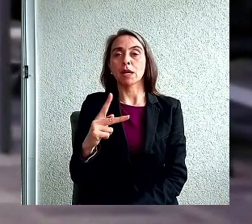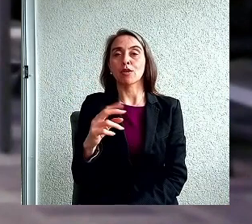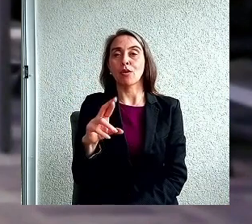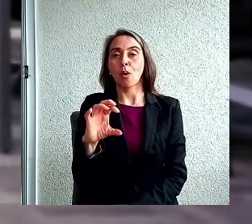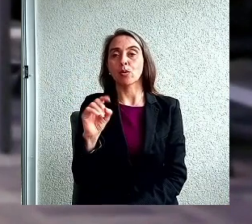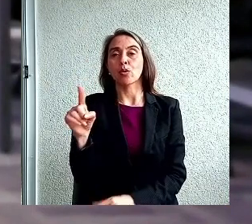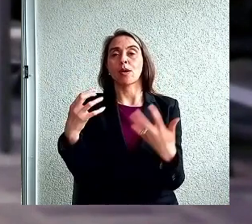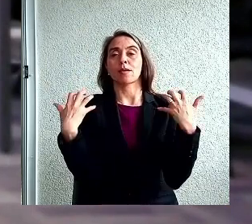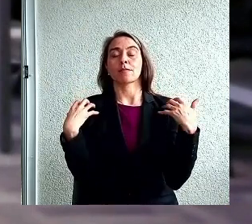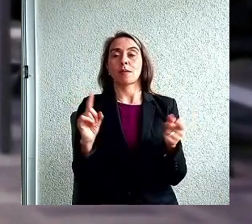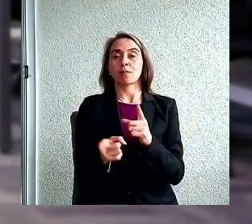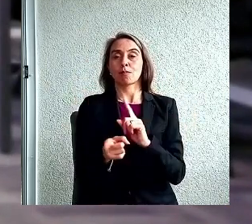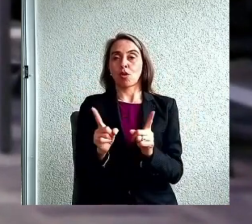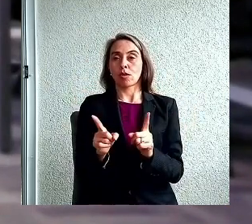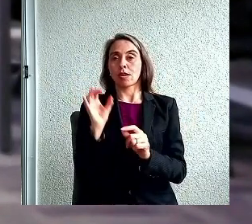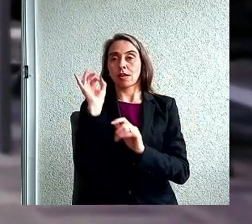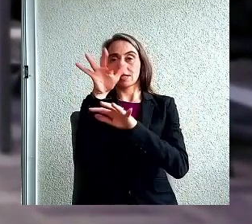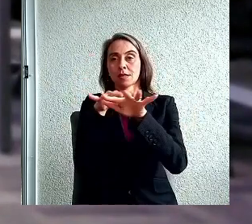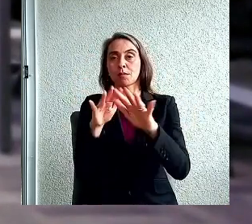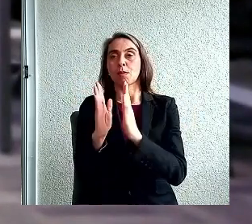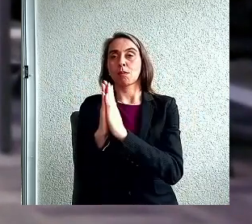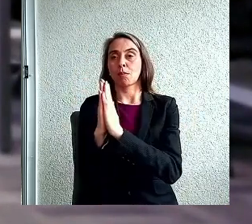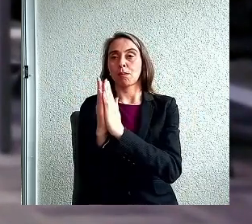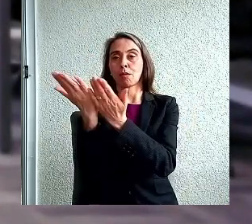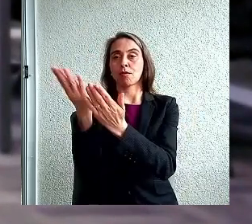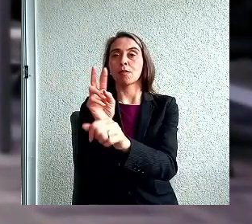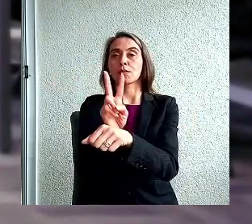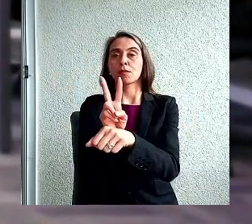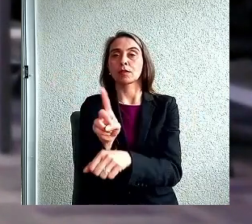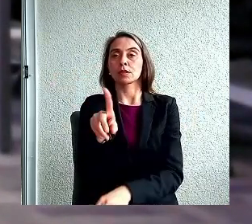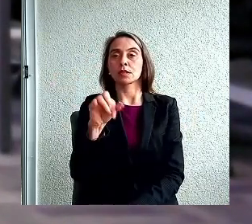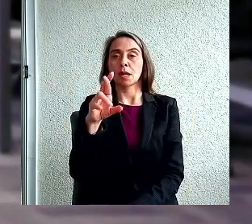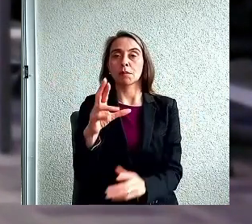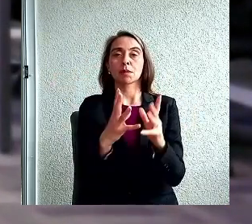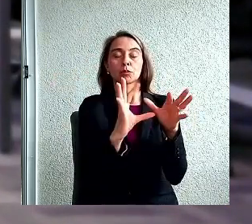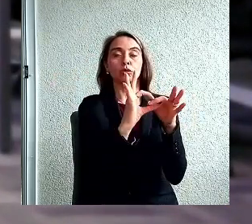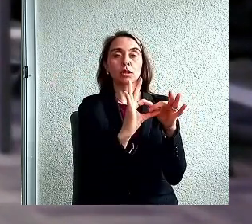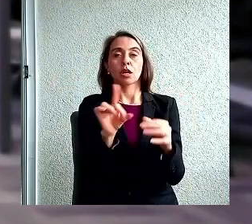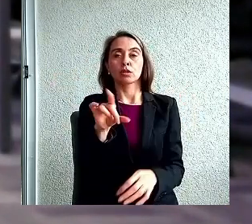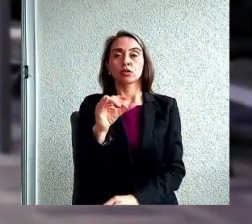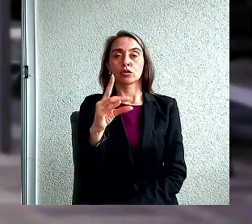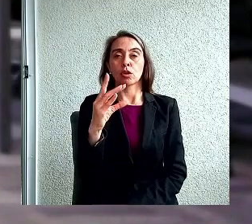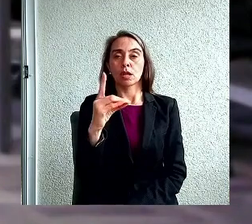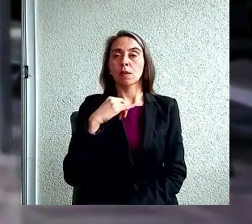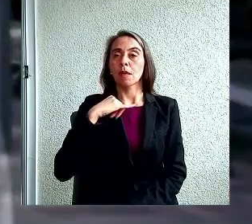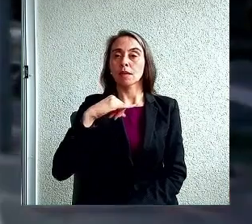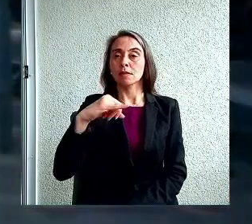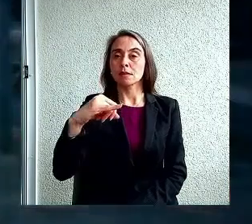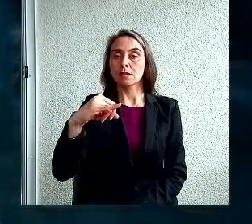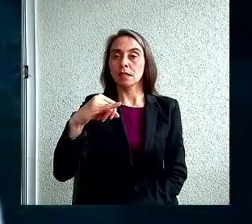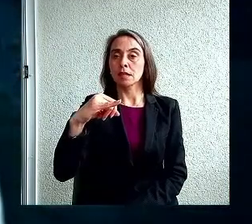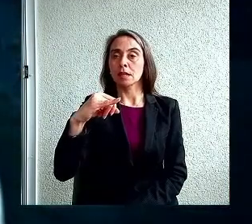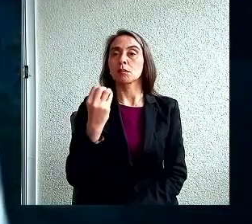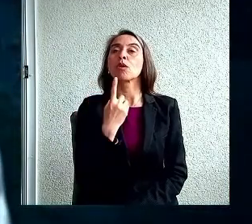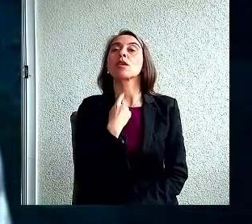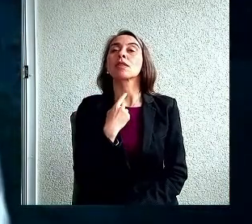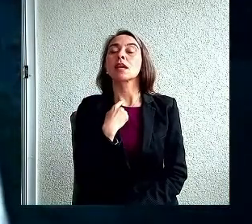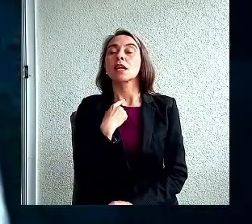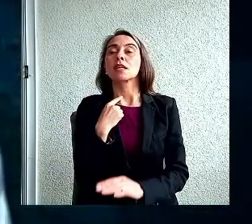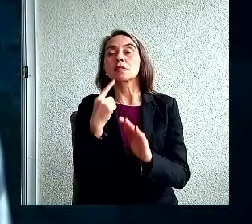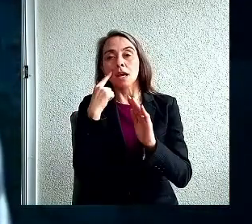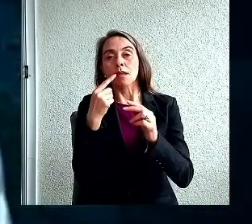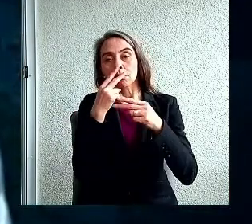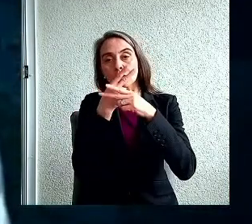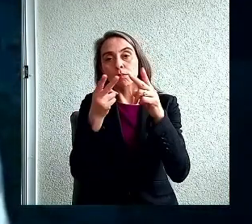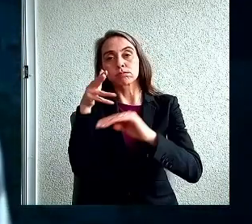con las interesantes presentaciones del día de hoy. La siguiente presentación la hará el doctor Francisco Cereceda Balich. Él es doctor en